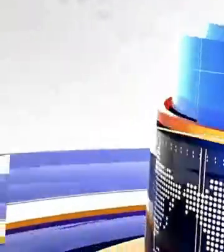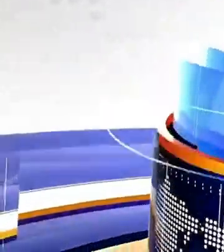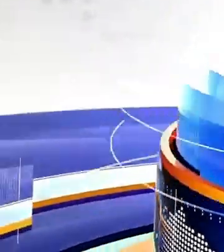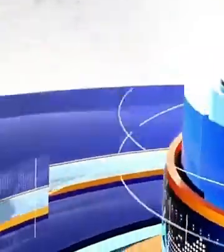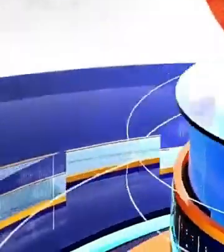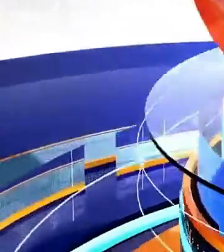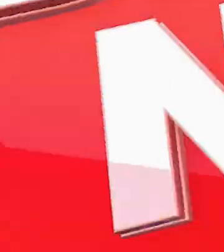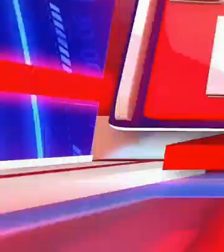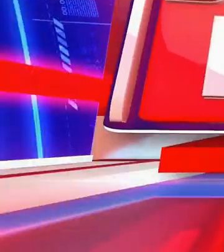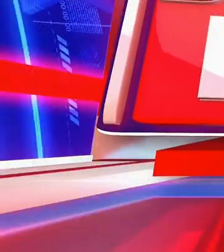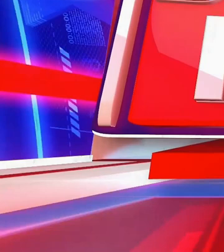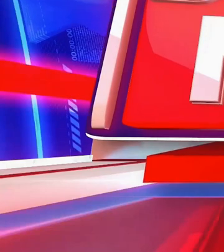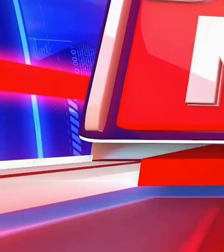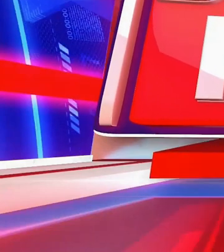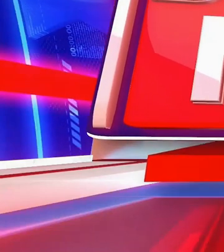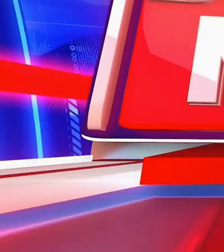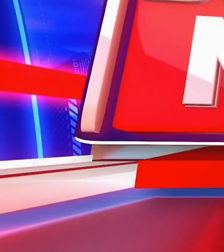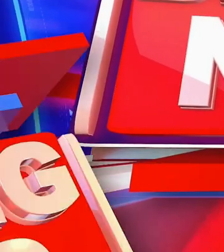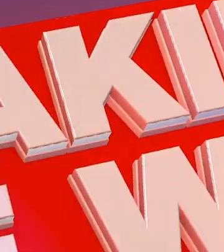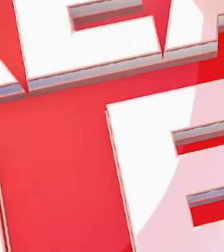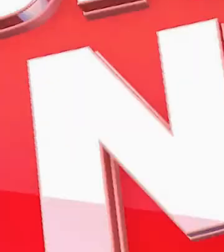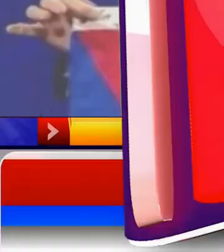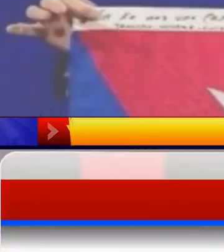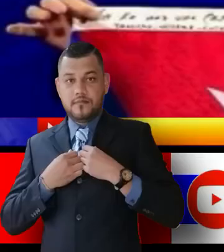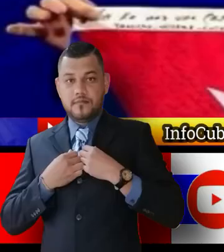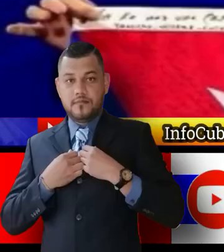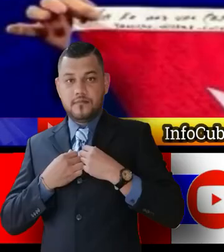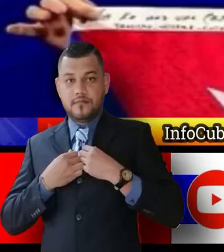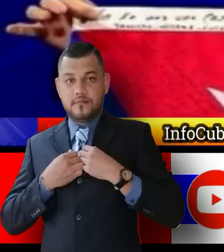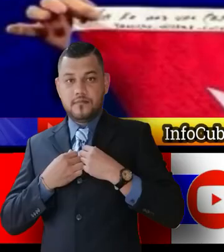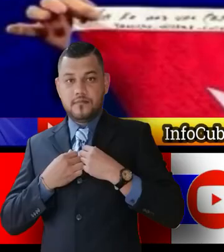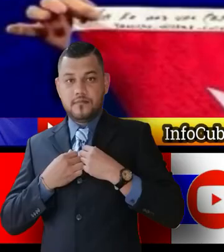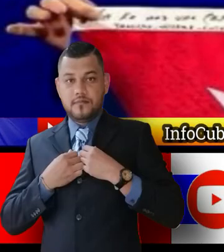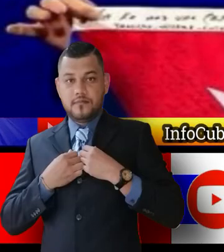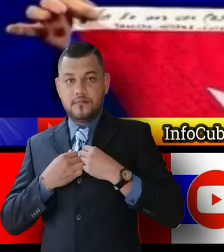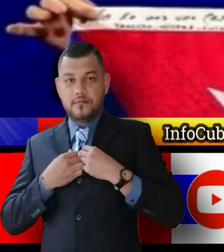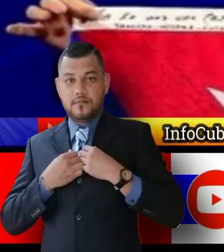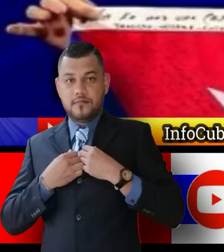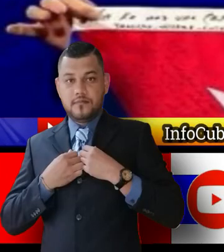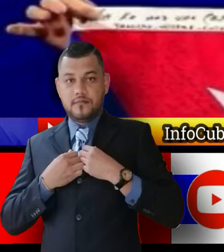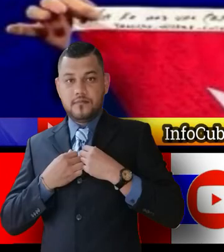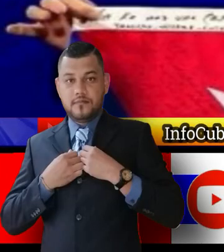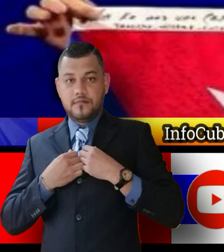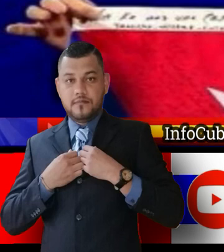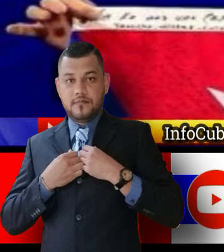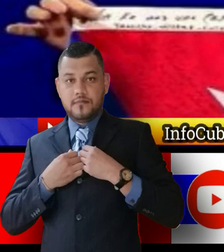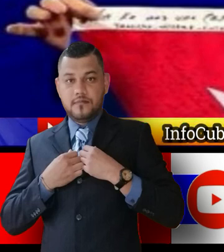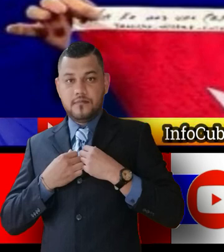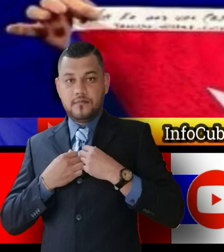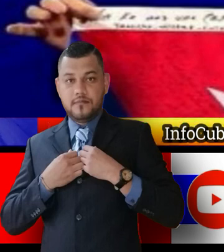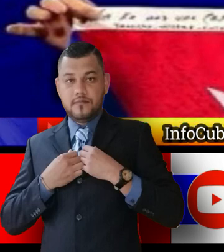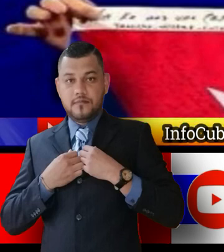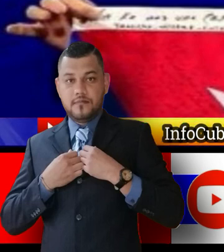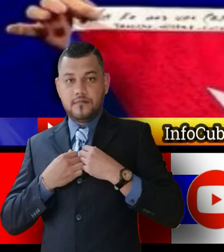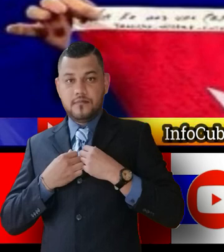Saludos desde InfoCuba. Bienvenidos a una nueva edición de Noticias. Candidato que rompió relaciones con castrismo